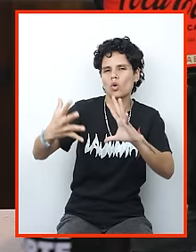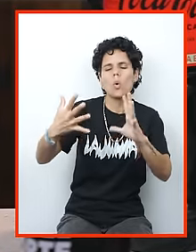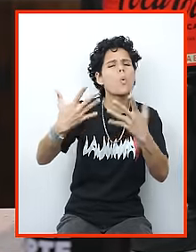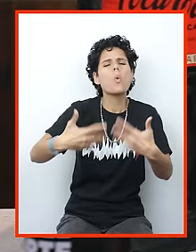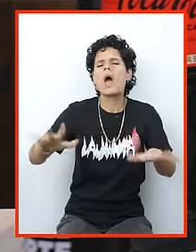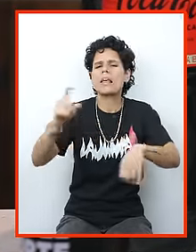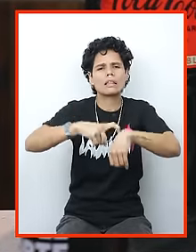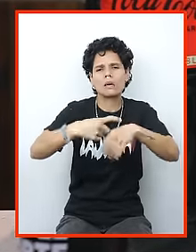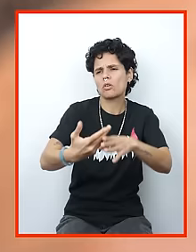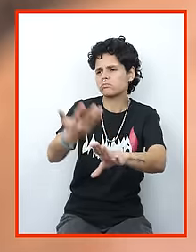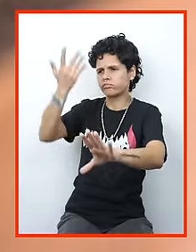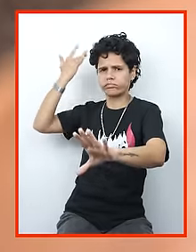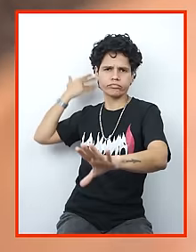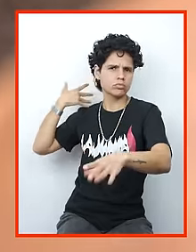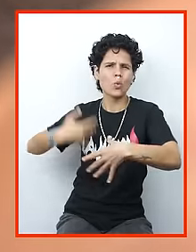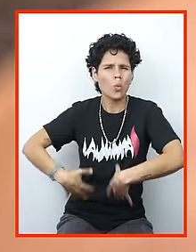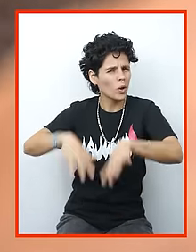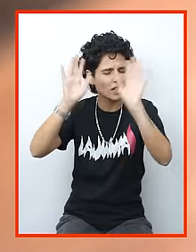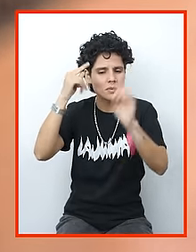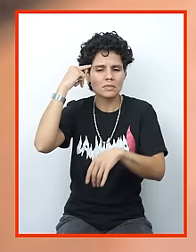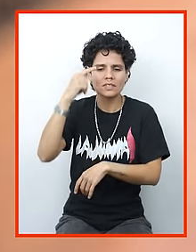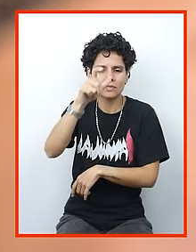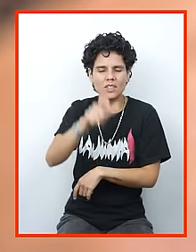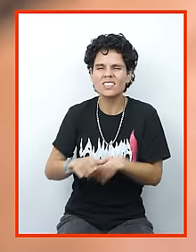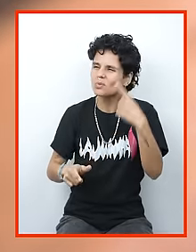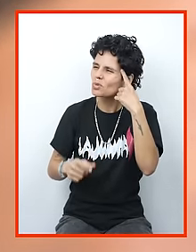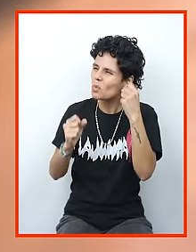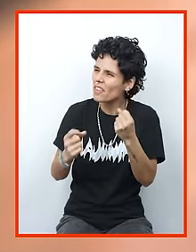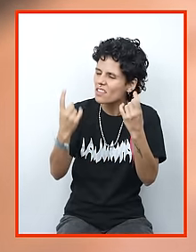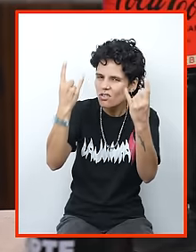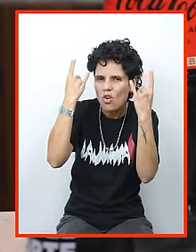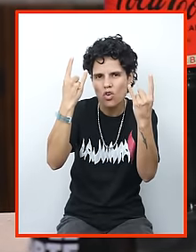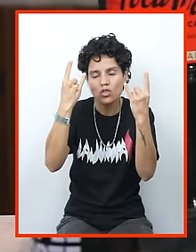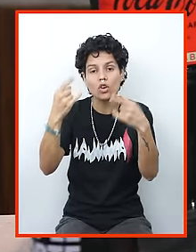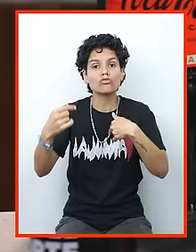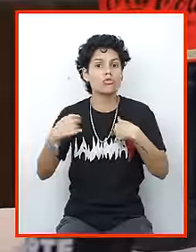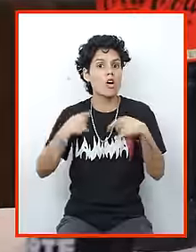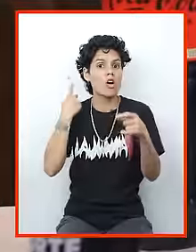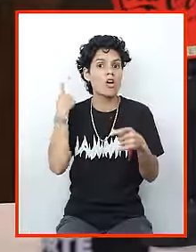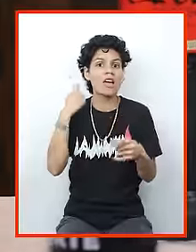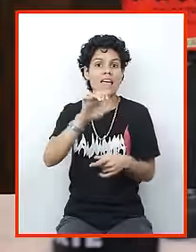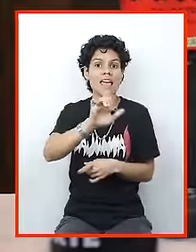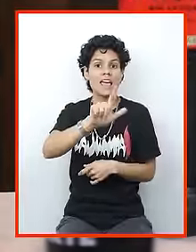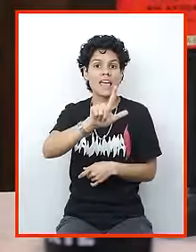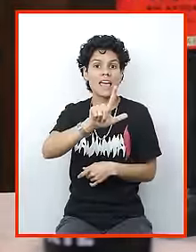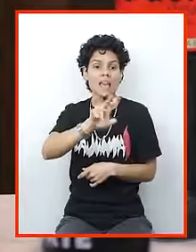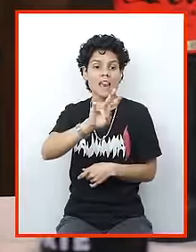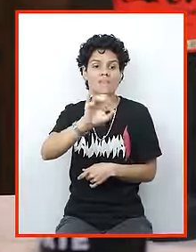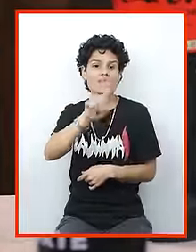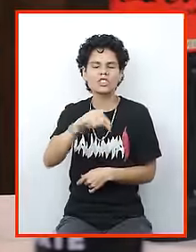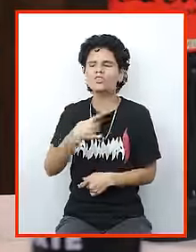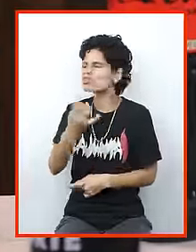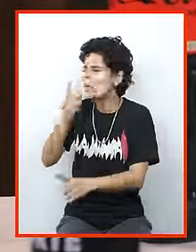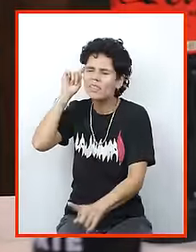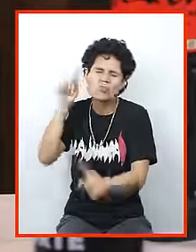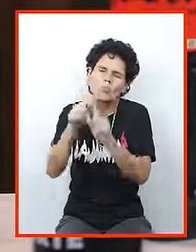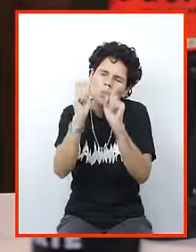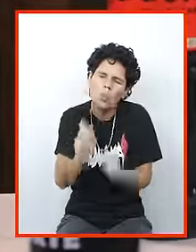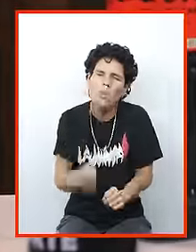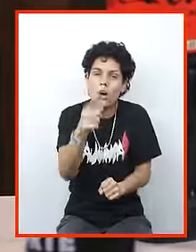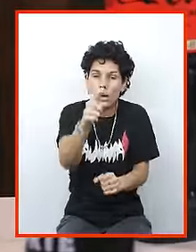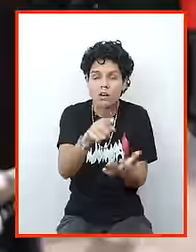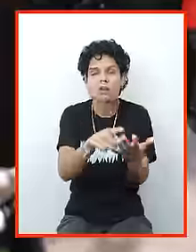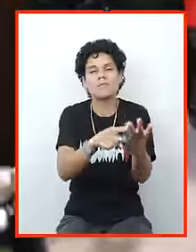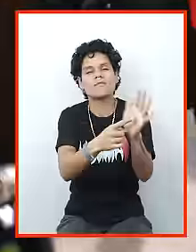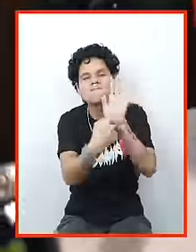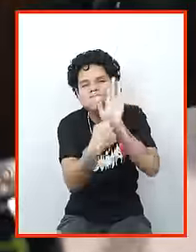De la época que fuera. No sé, me gustaría ver como algo como del rock. Yo retornaría a Elvis, solo para irlo a ver, así egoísta. Irlo a ver